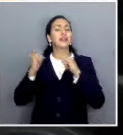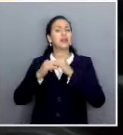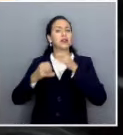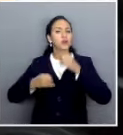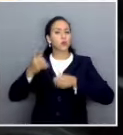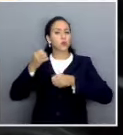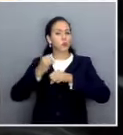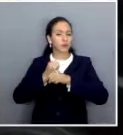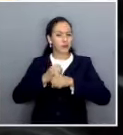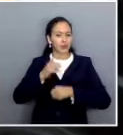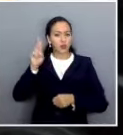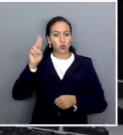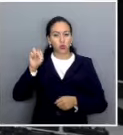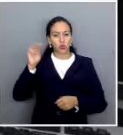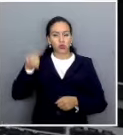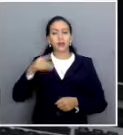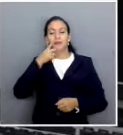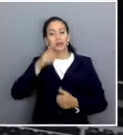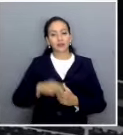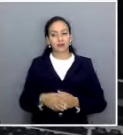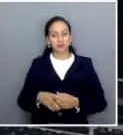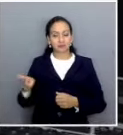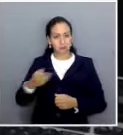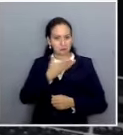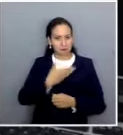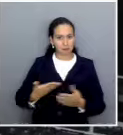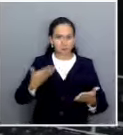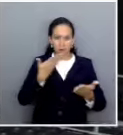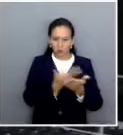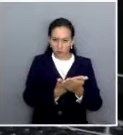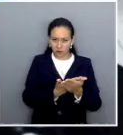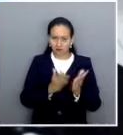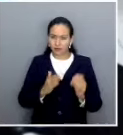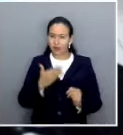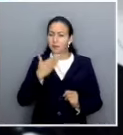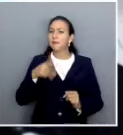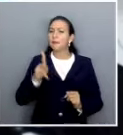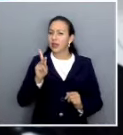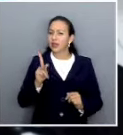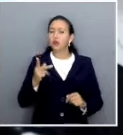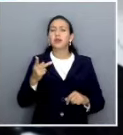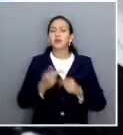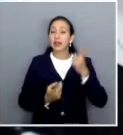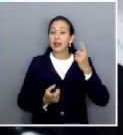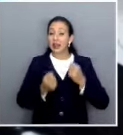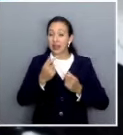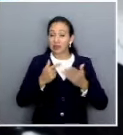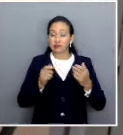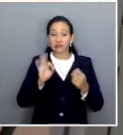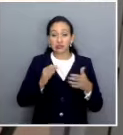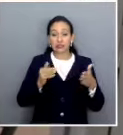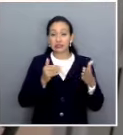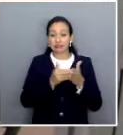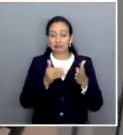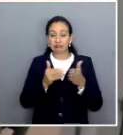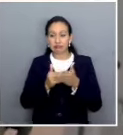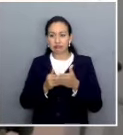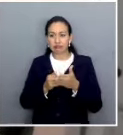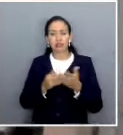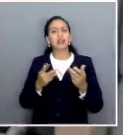la iniciativa es redundante, pues podría resultar restrictiva y existe el riesgo de que las prestaciones sanitarias